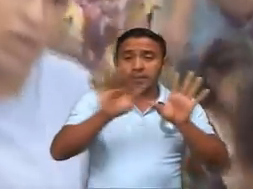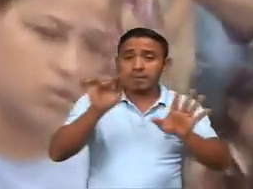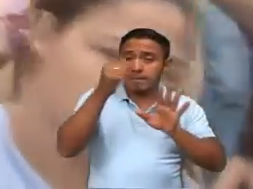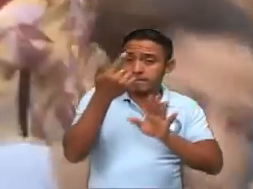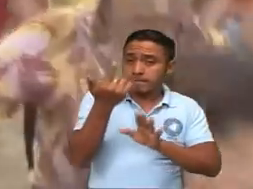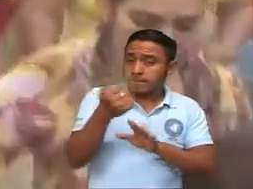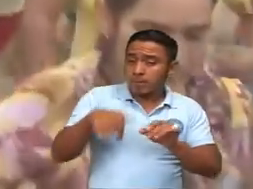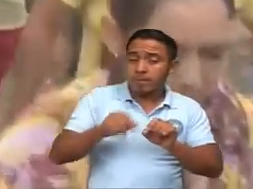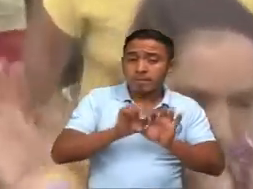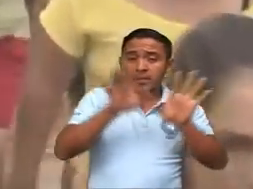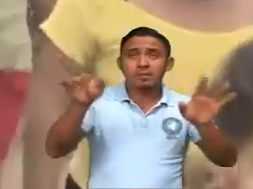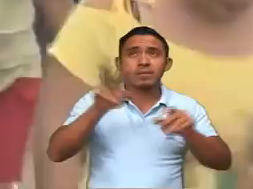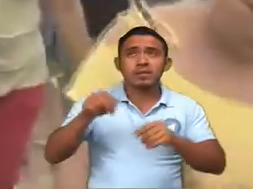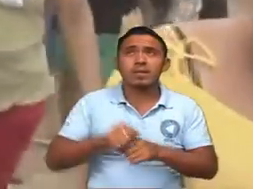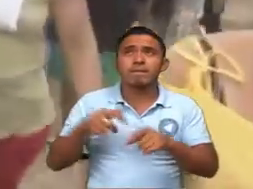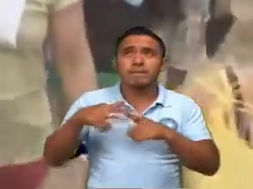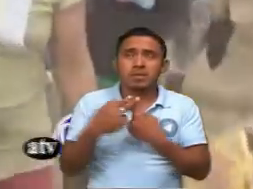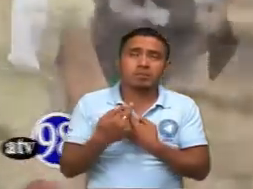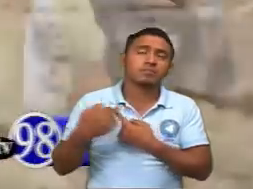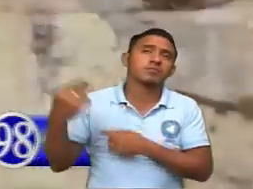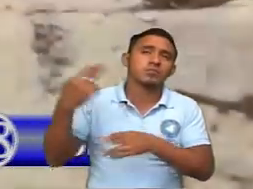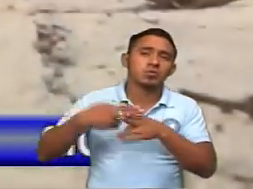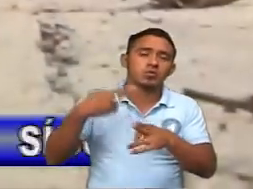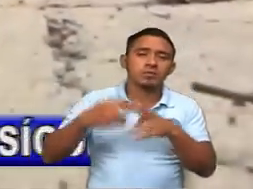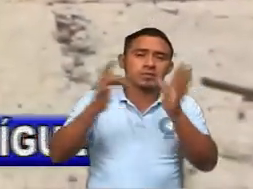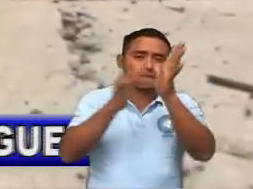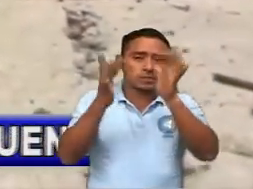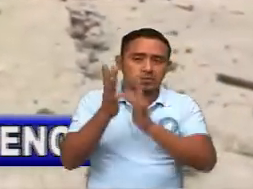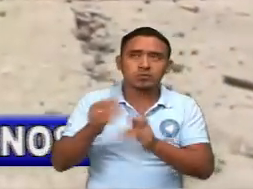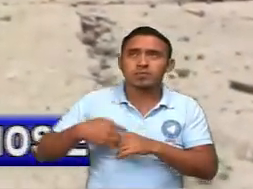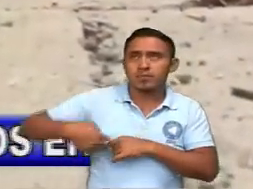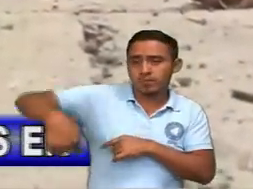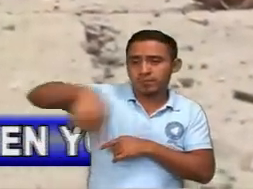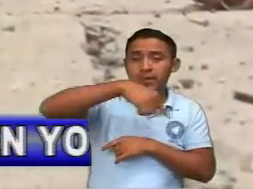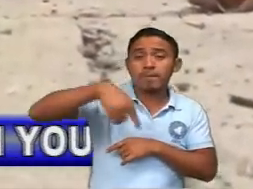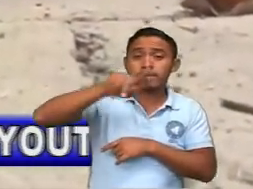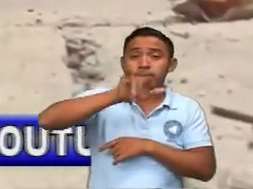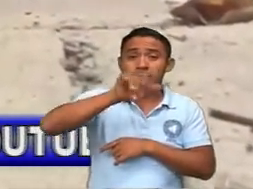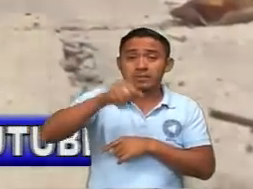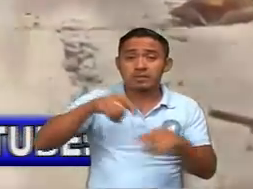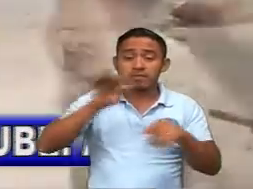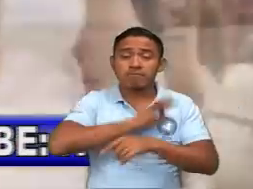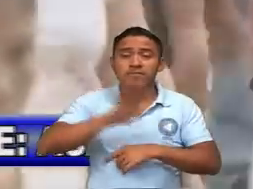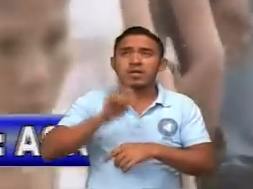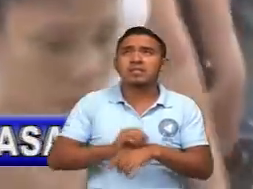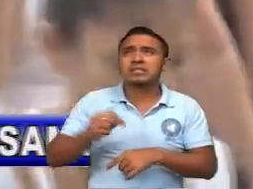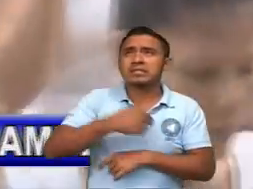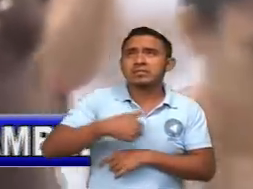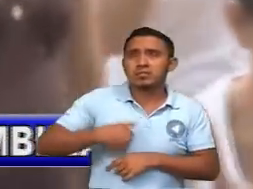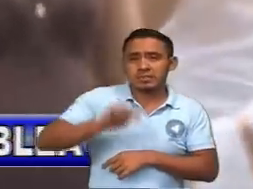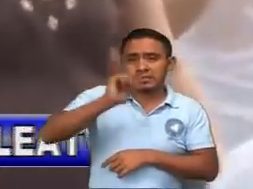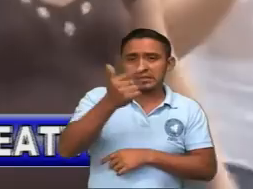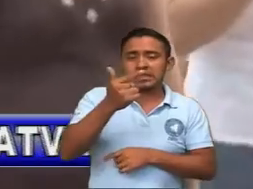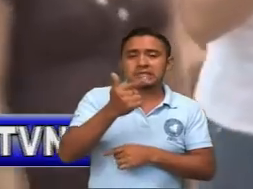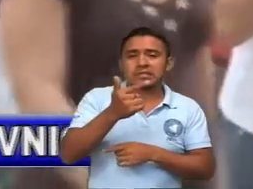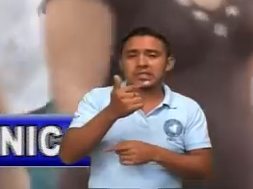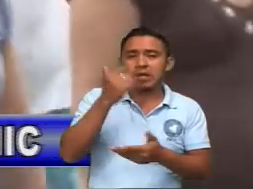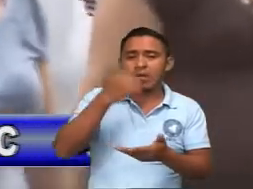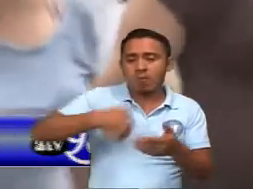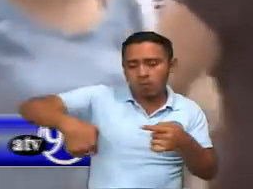comunidad cristiana se dispuso a exaltar el nombre de Jesús en la Plaza de la Fe, realizando las 7 vueltas de la